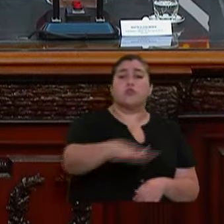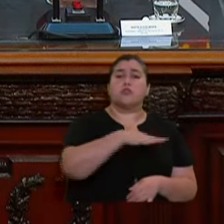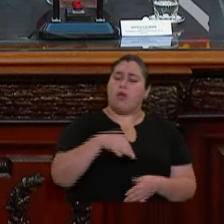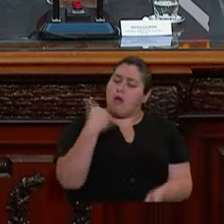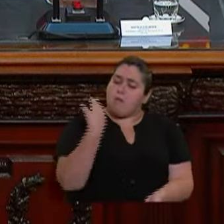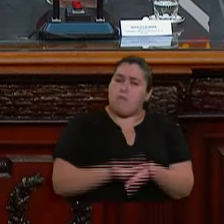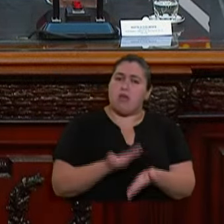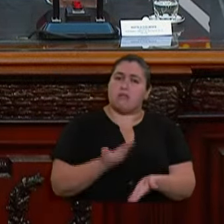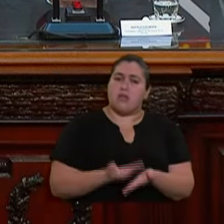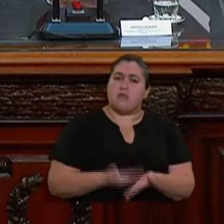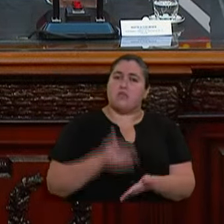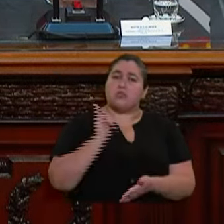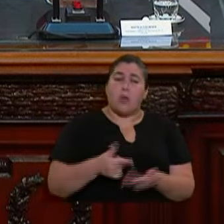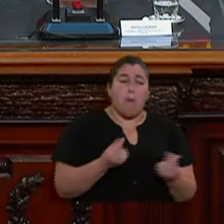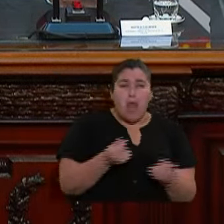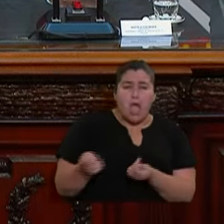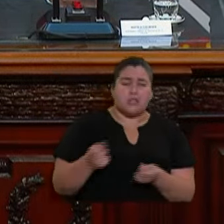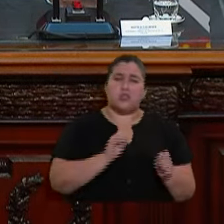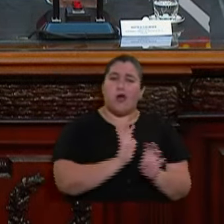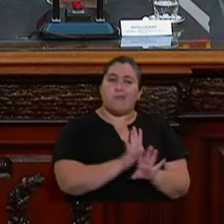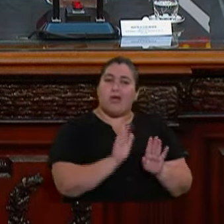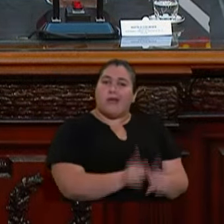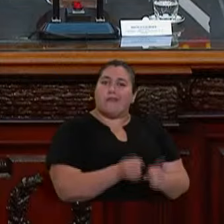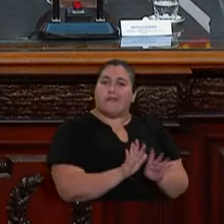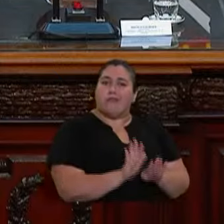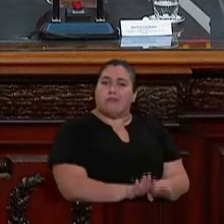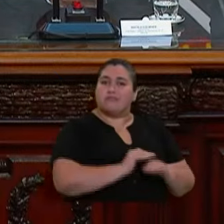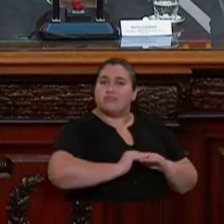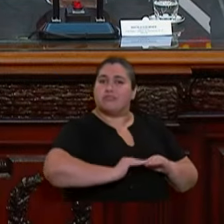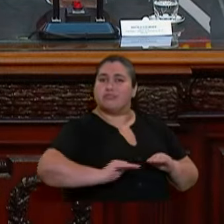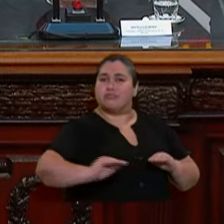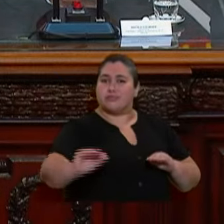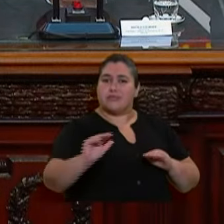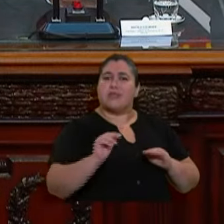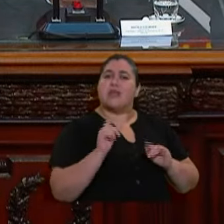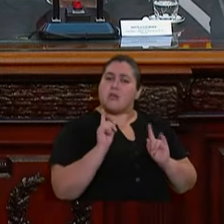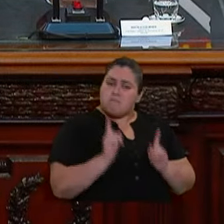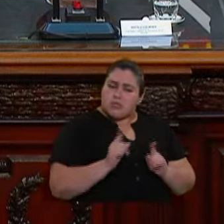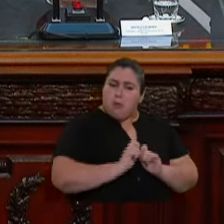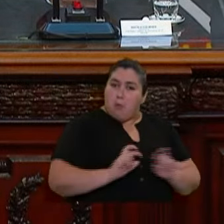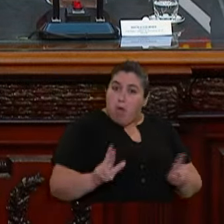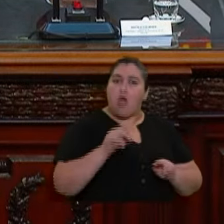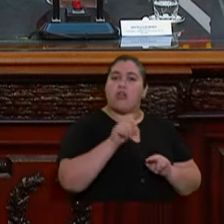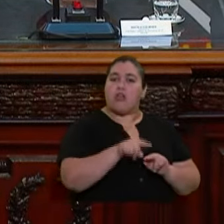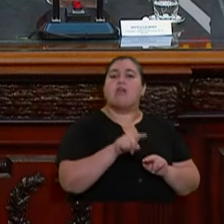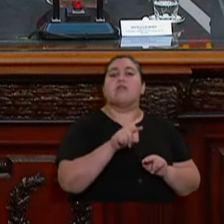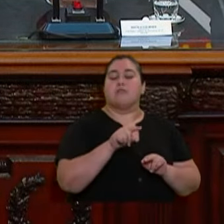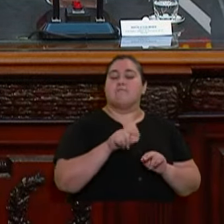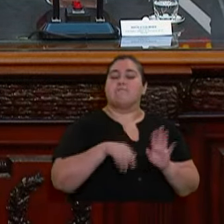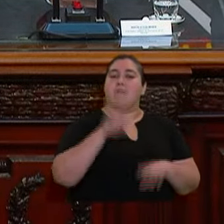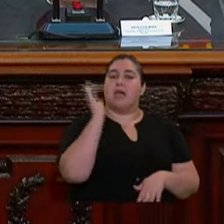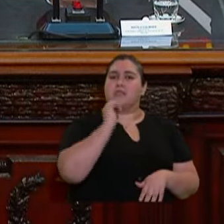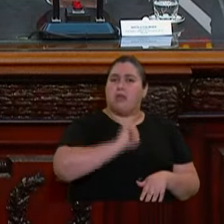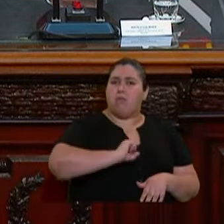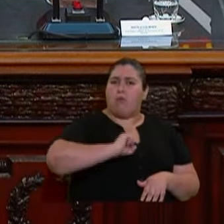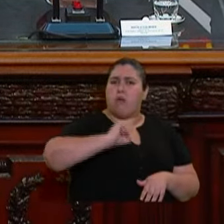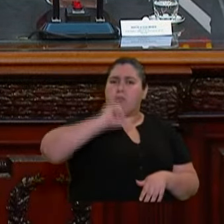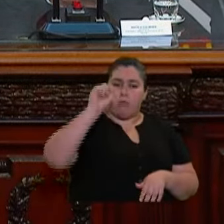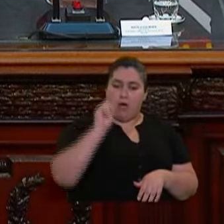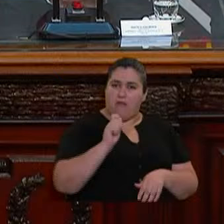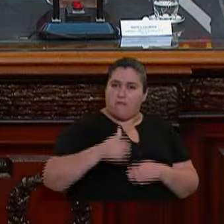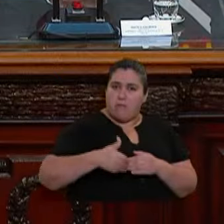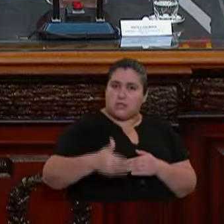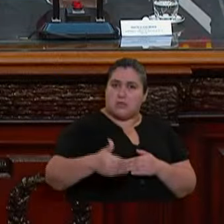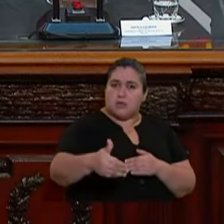también que la corrección de los precios reprimidos y la inflación rezagada, producto de la emisión monetaria, generarían meses de inflación muy alta,